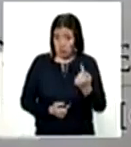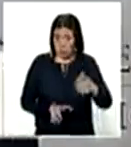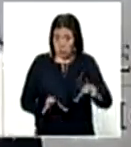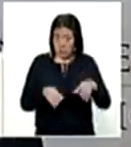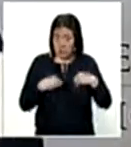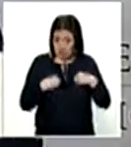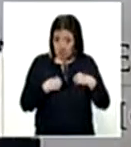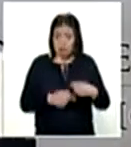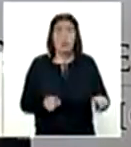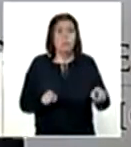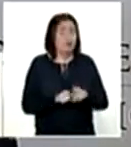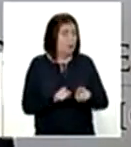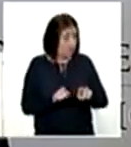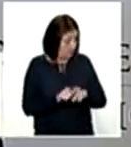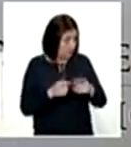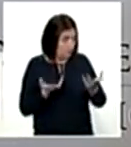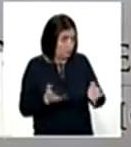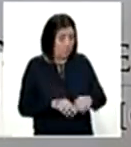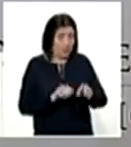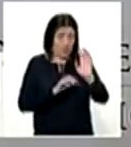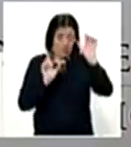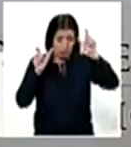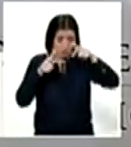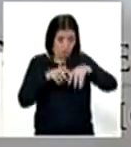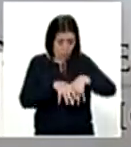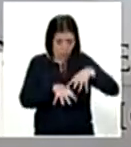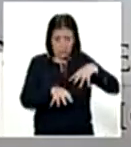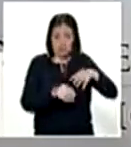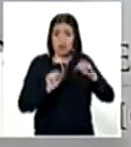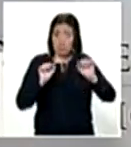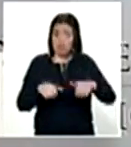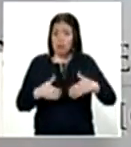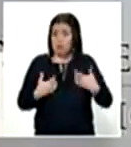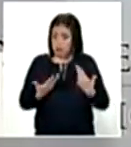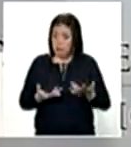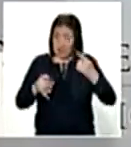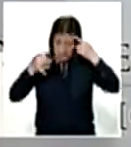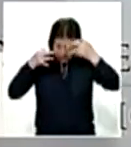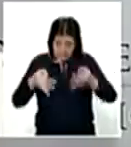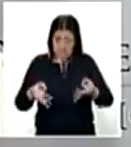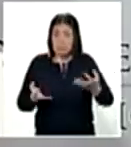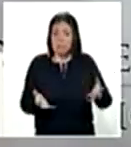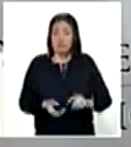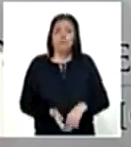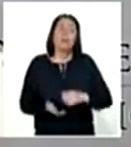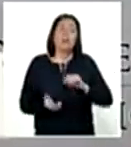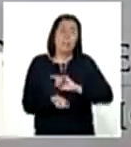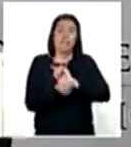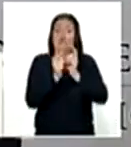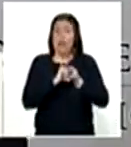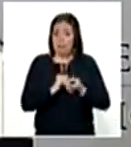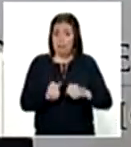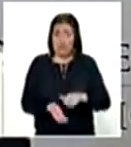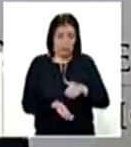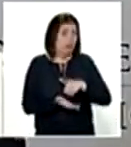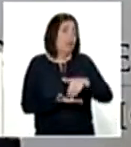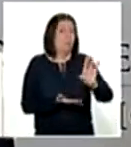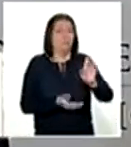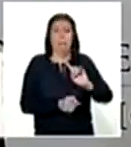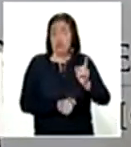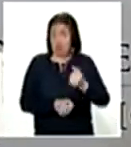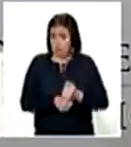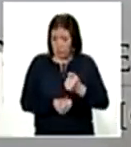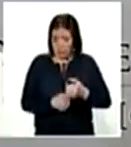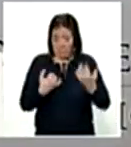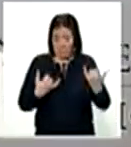admitida, sino que finalmente el Pleno del Congreso pueda tomar la decisión de destituir e inhabilitar al